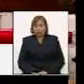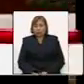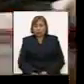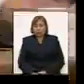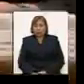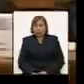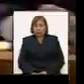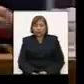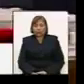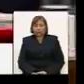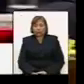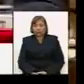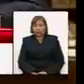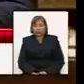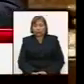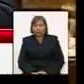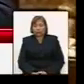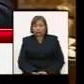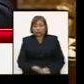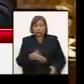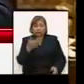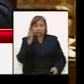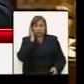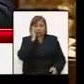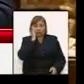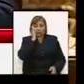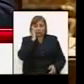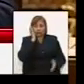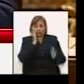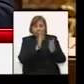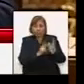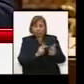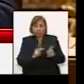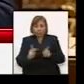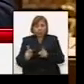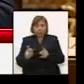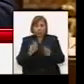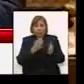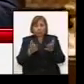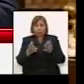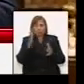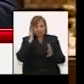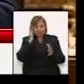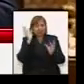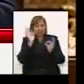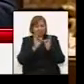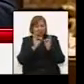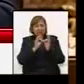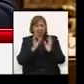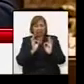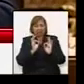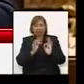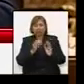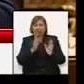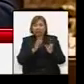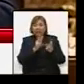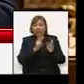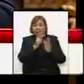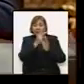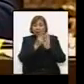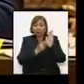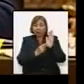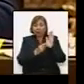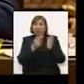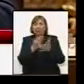Por tanto, supongo que usted conocía perfectamente el plan de operaciones. Perfectamente. Perfectamente. En ese plan de operaciones